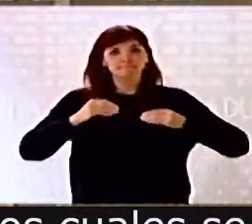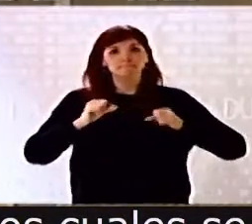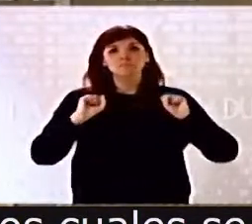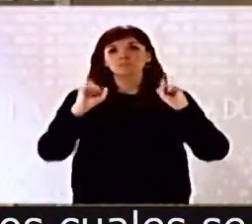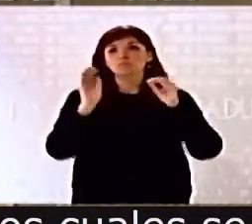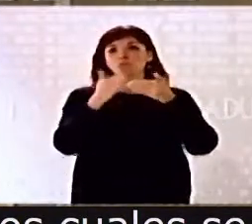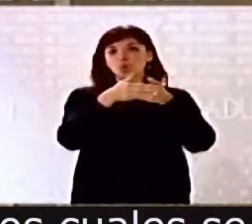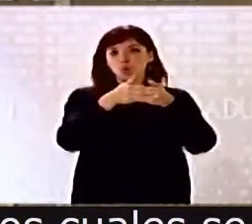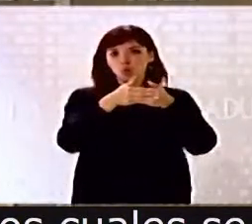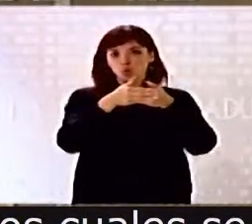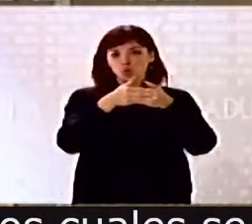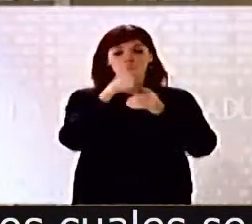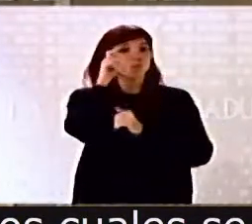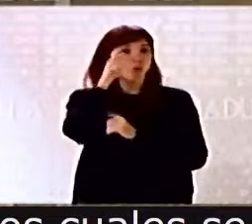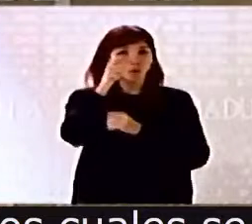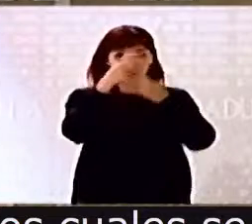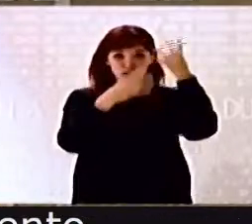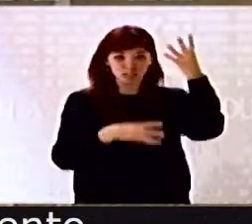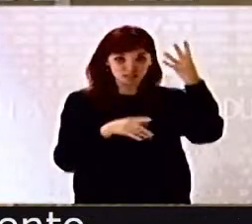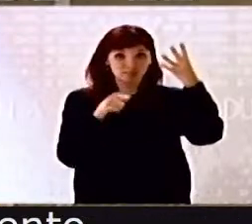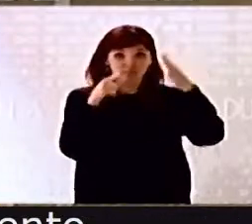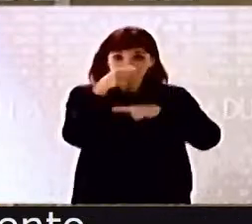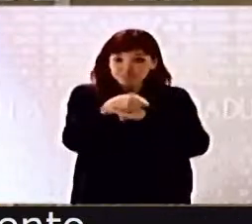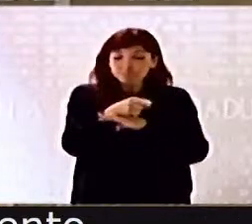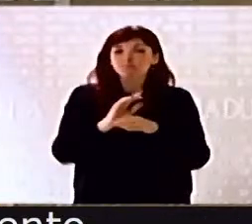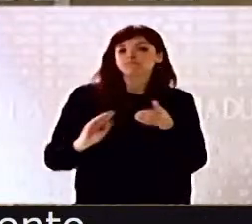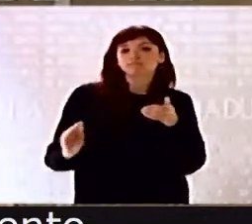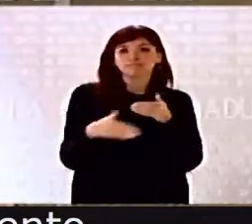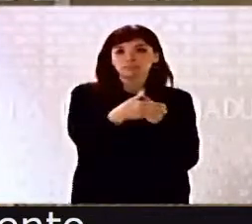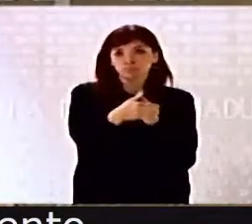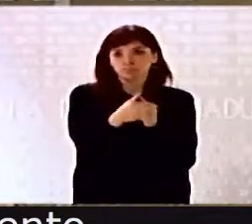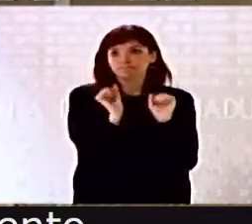perimetral, aislamiento perimetral de la zona